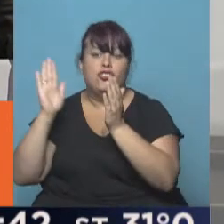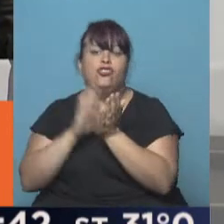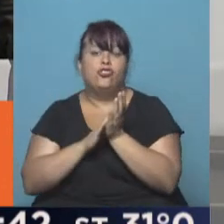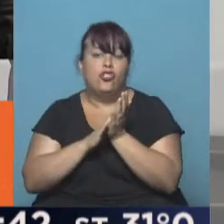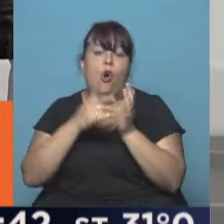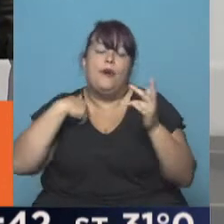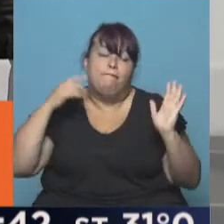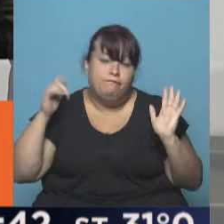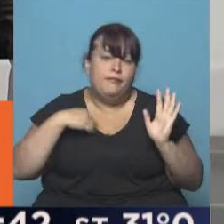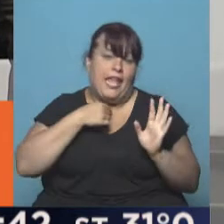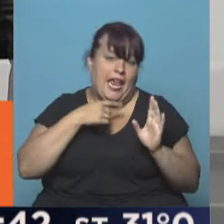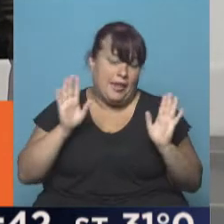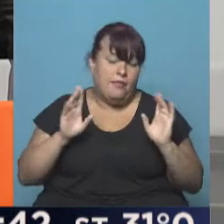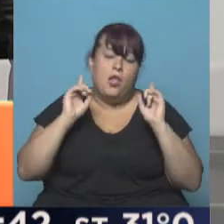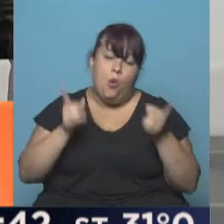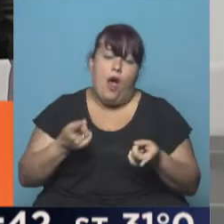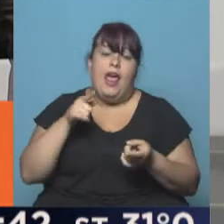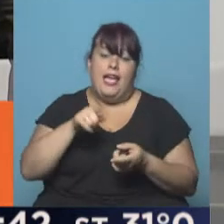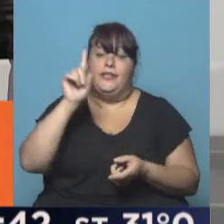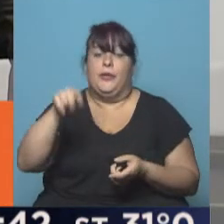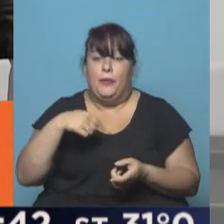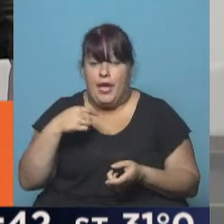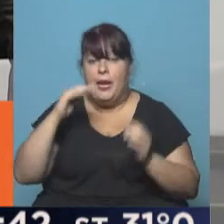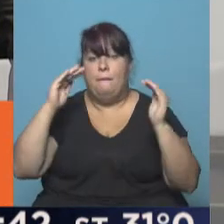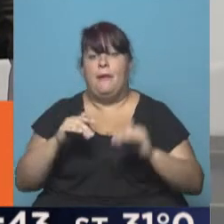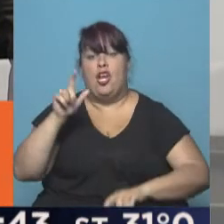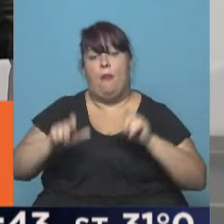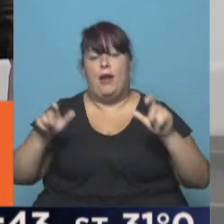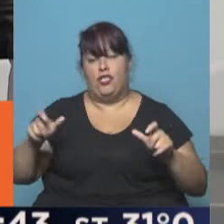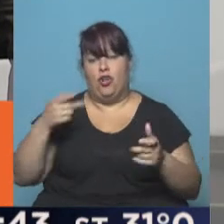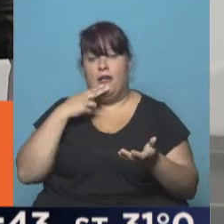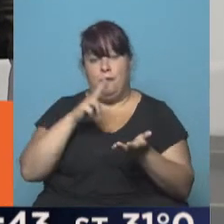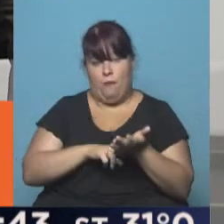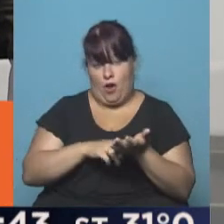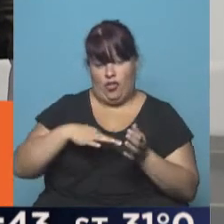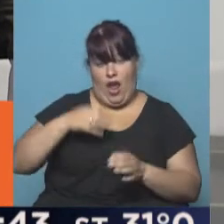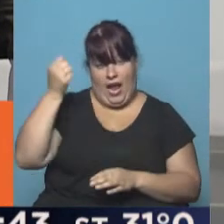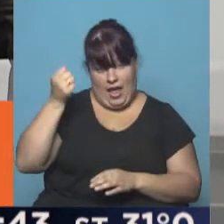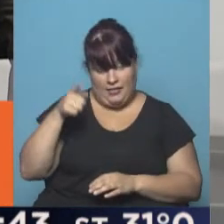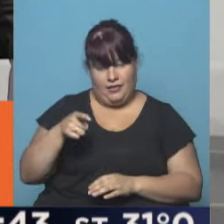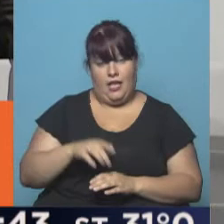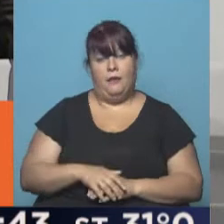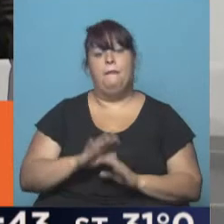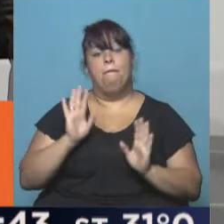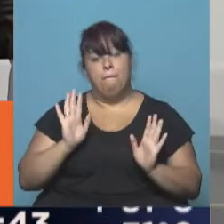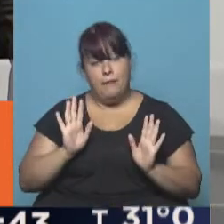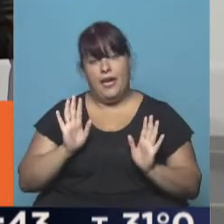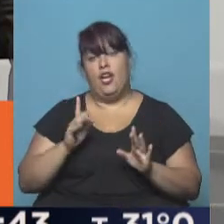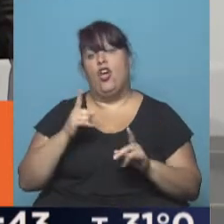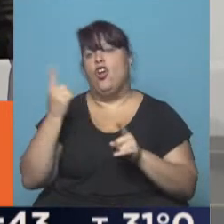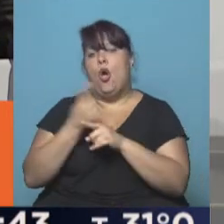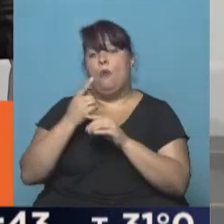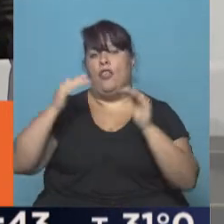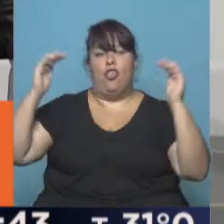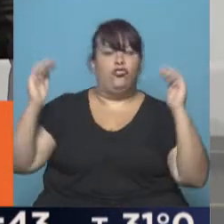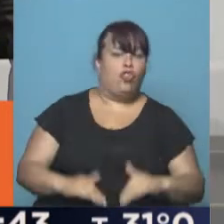que hubiéramos querido. Como consecuencia, hay menos gente que va a tributar el impuesto a las ganancias, pero no podemos bajar